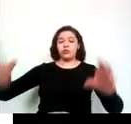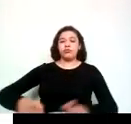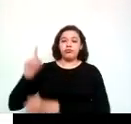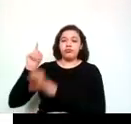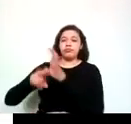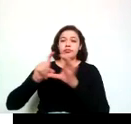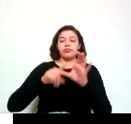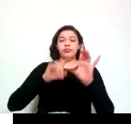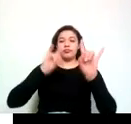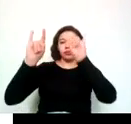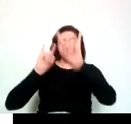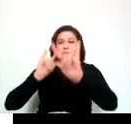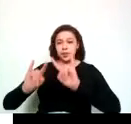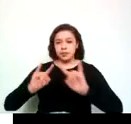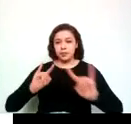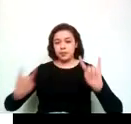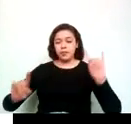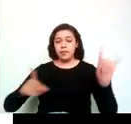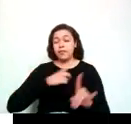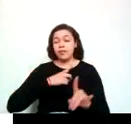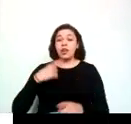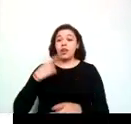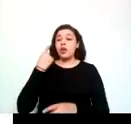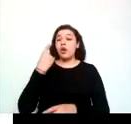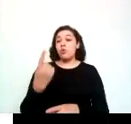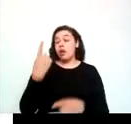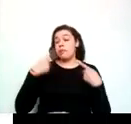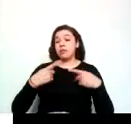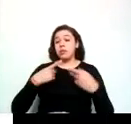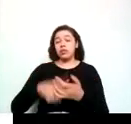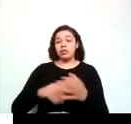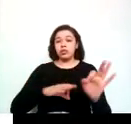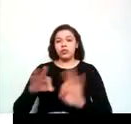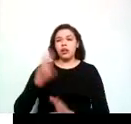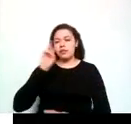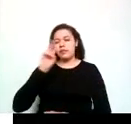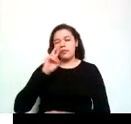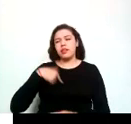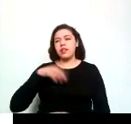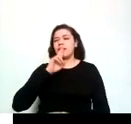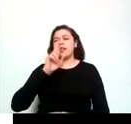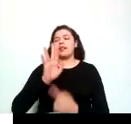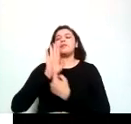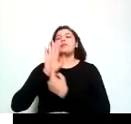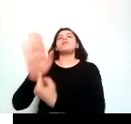plática, tenemos al menos un colaborador, como vimos ahorita en los resultados, la